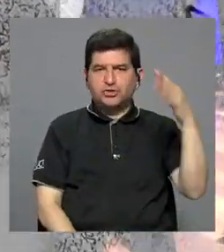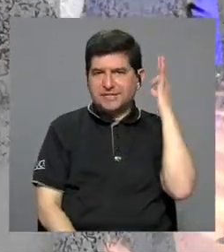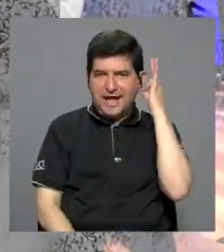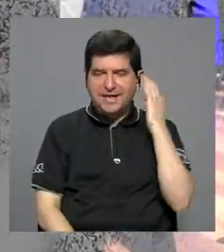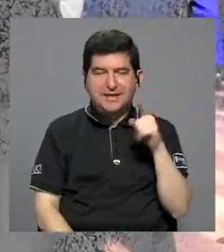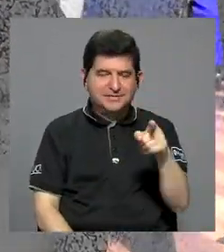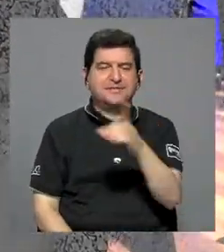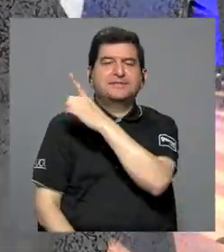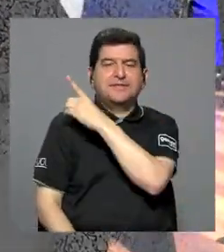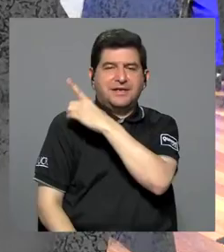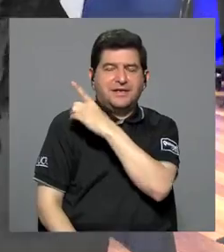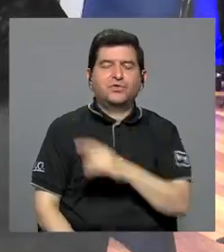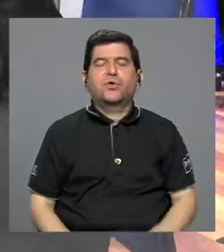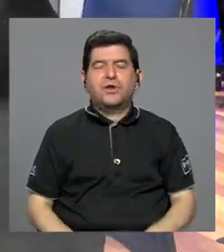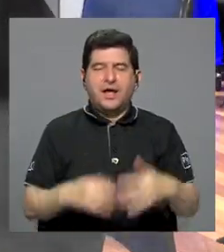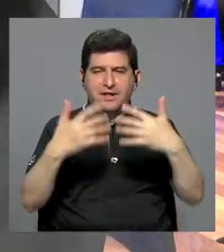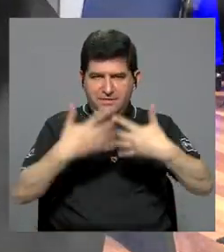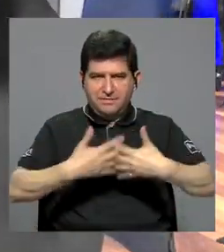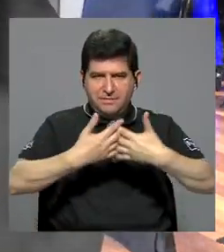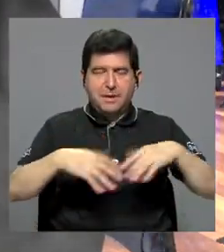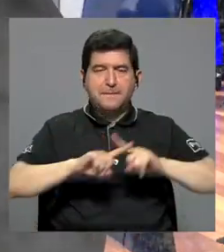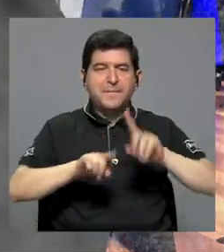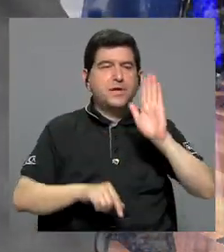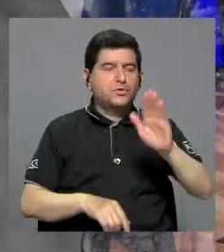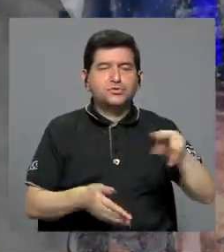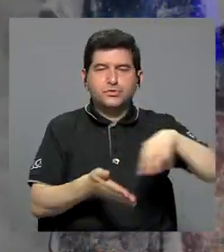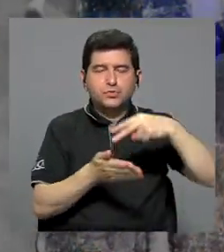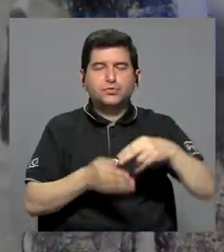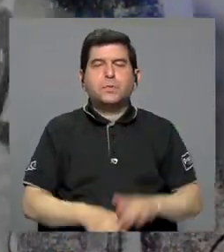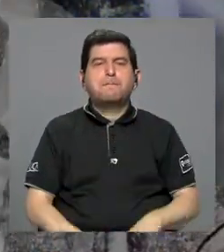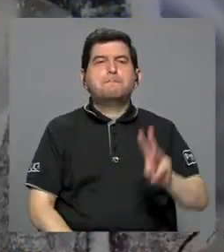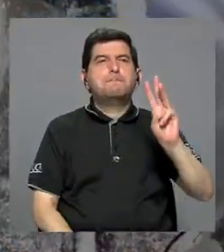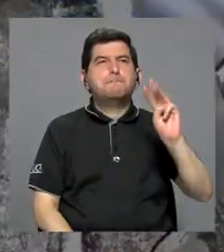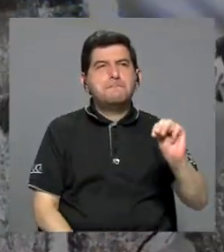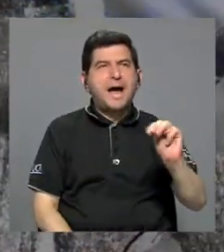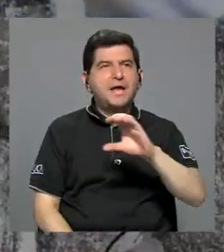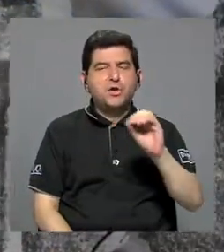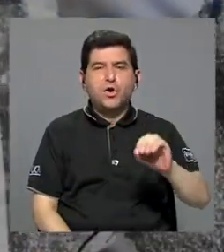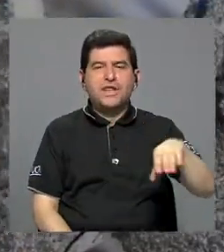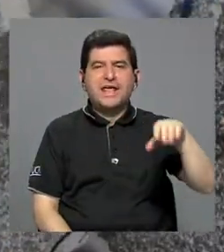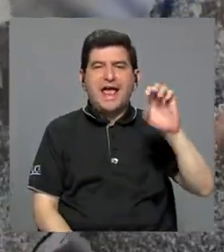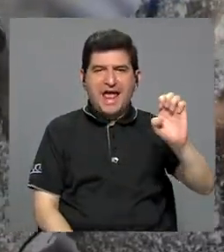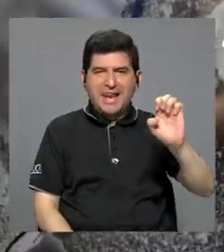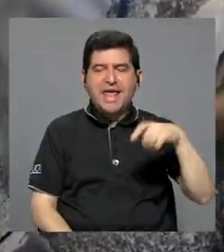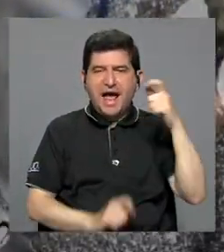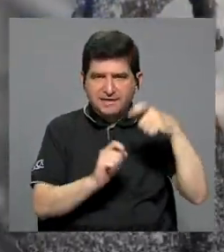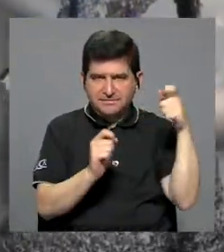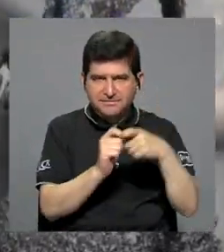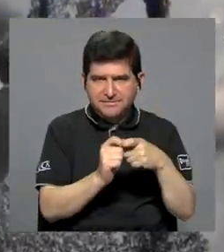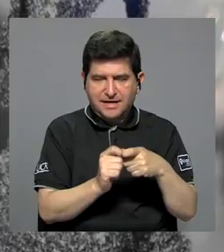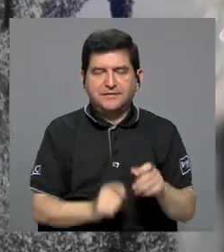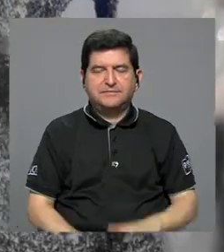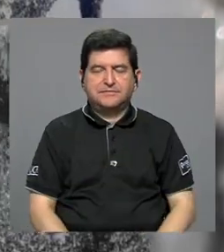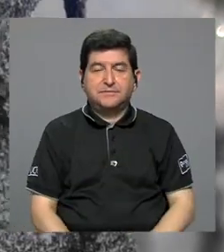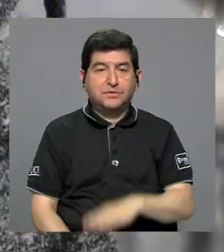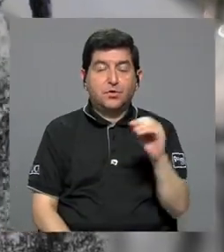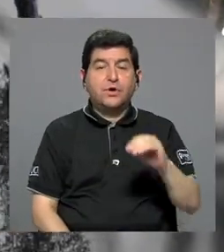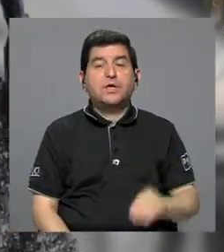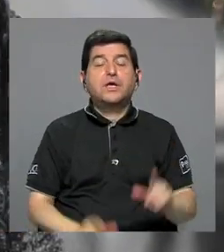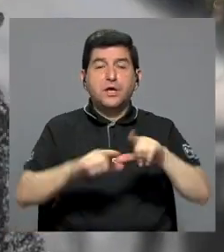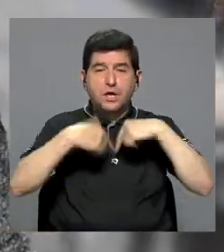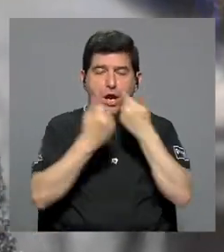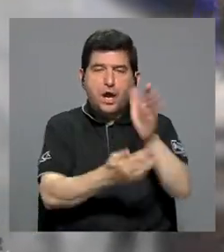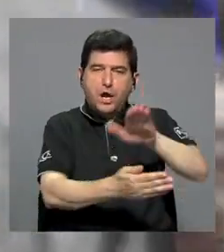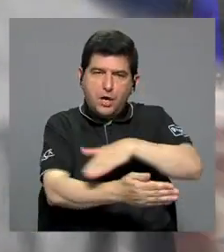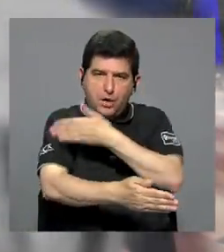que específicamente como directora de la compañía, pero fueron sus bailarines, Minor y Elian específicamente. Y bueno, por supuesto,